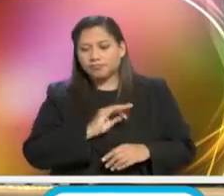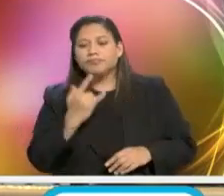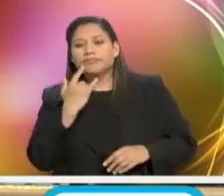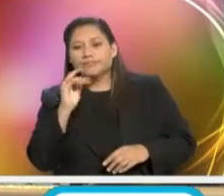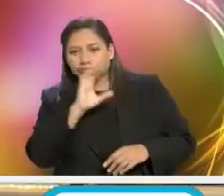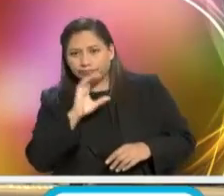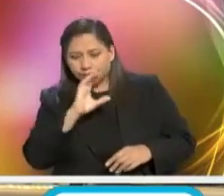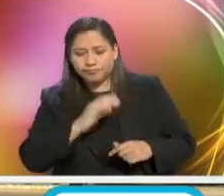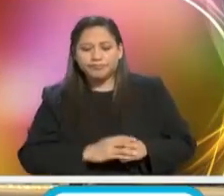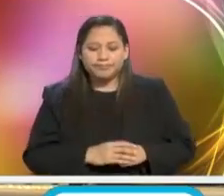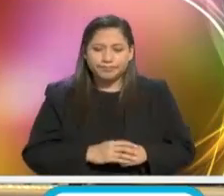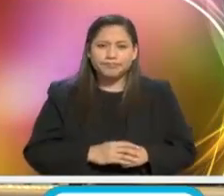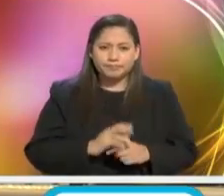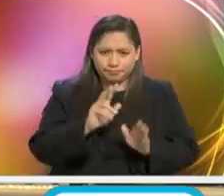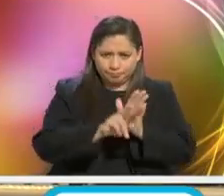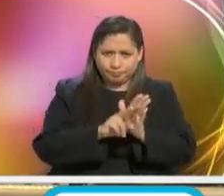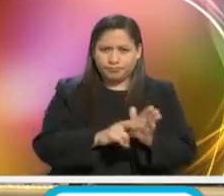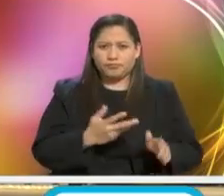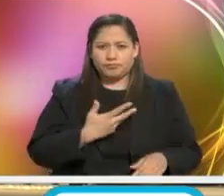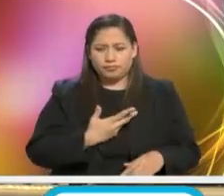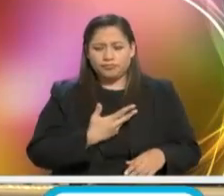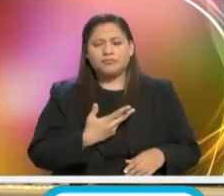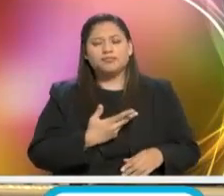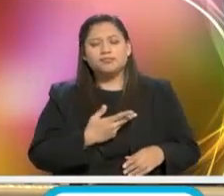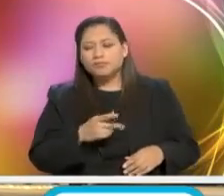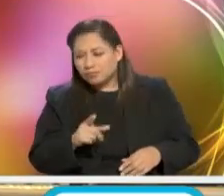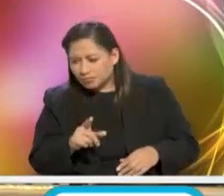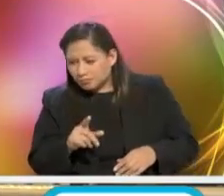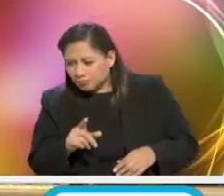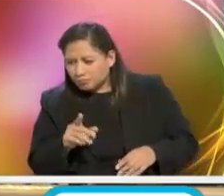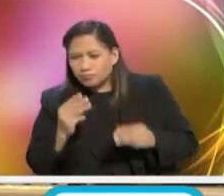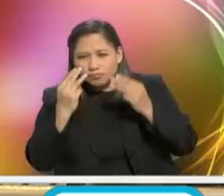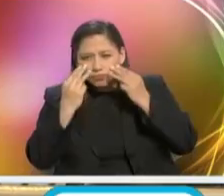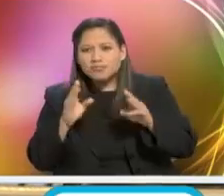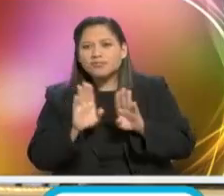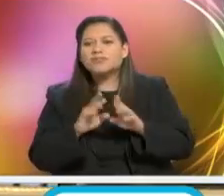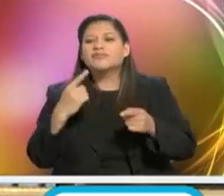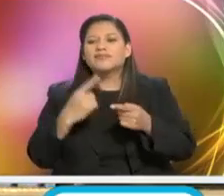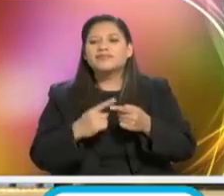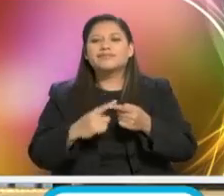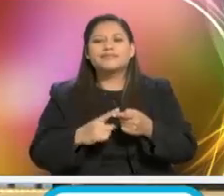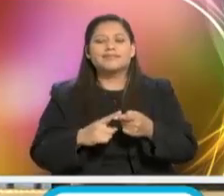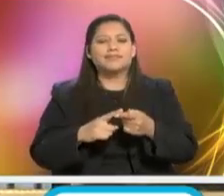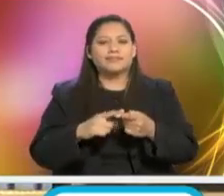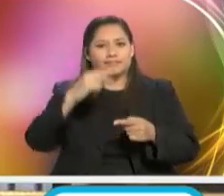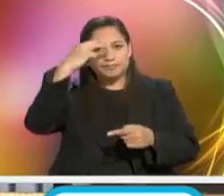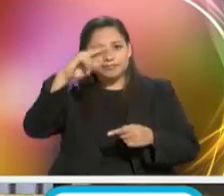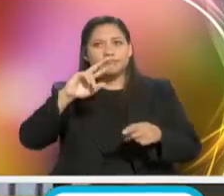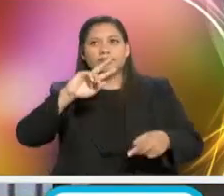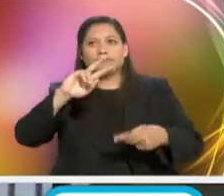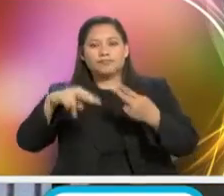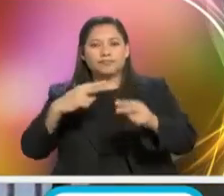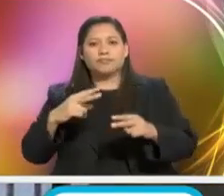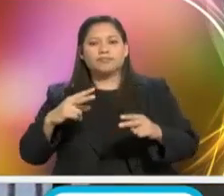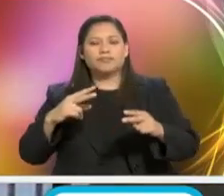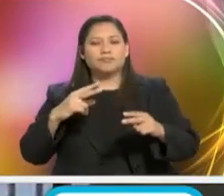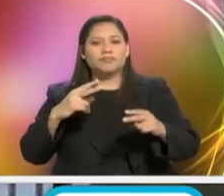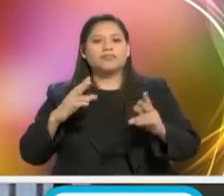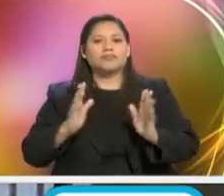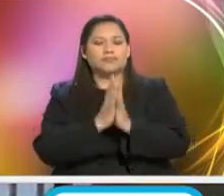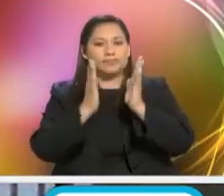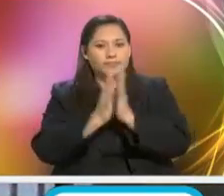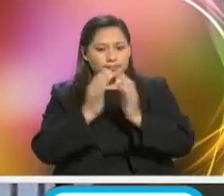digamos, la cantidad de videos que hay, sobre todo descriptivos, sobre quiénes son los mexicanos que van a competir en los